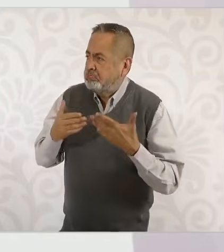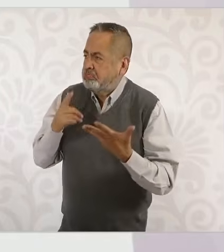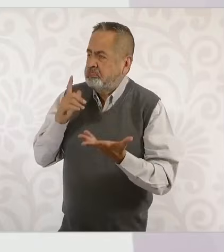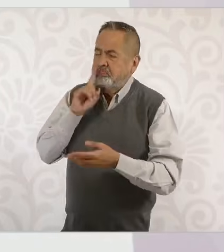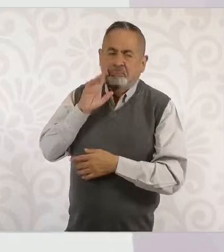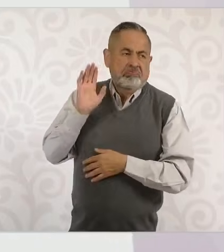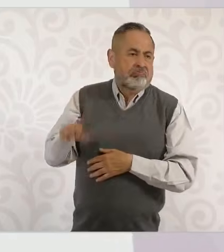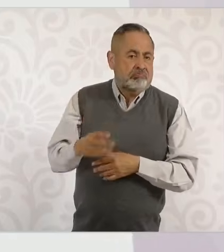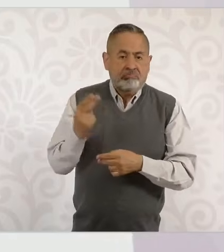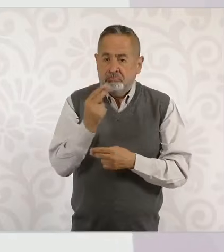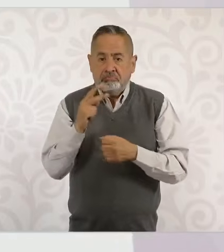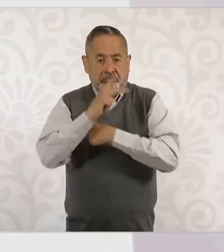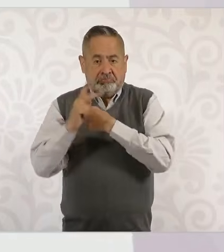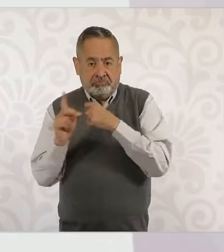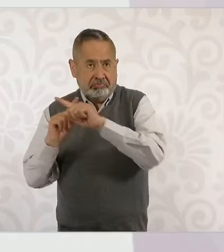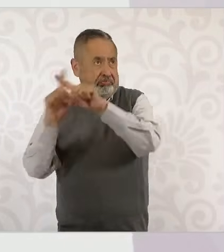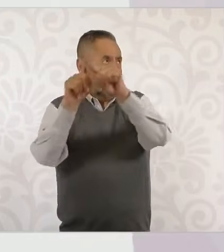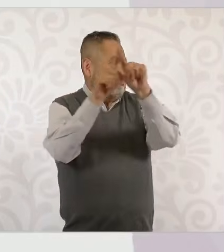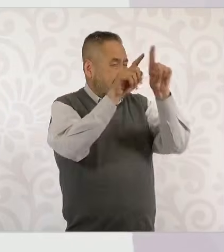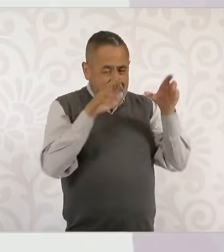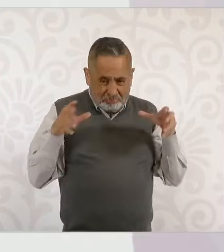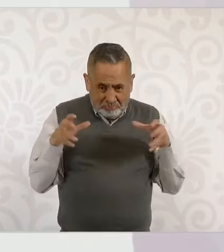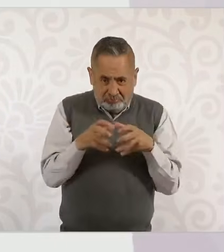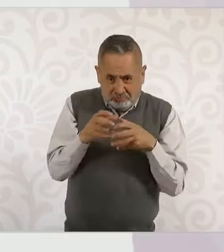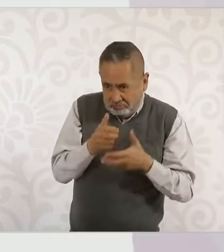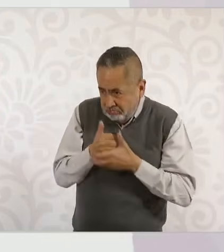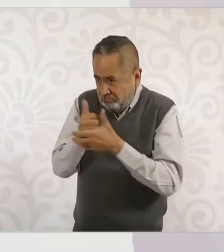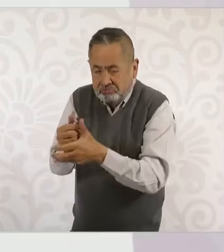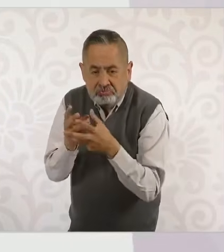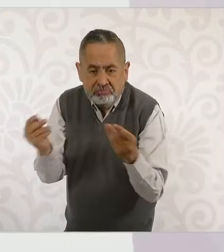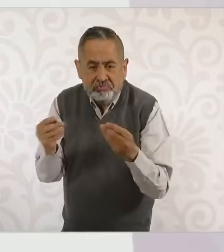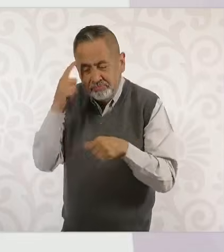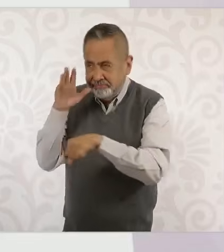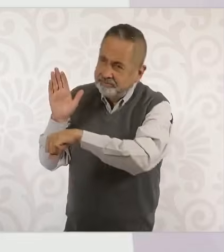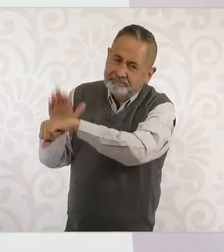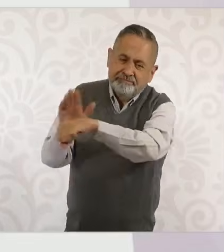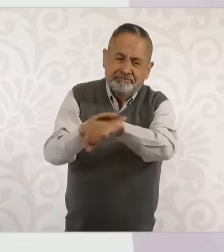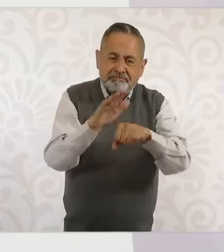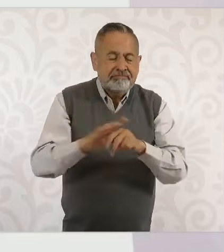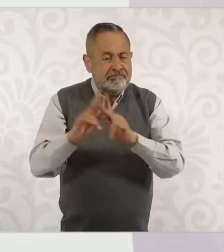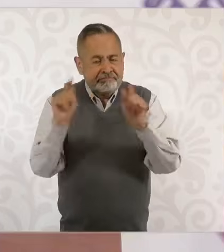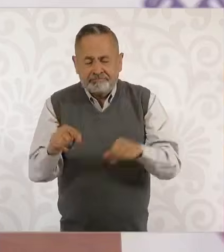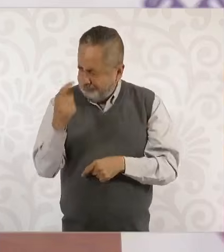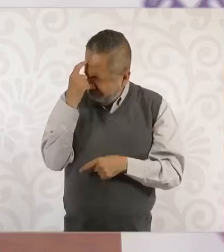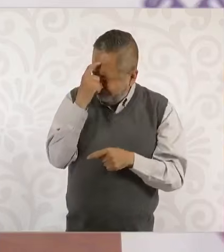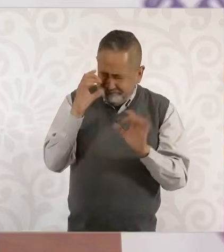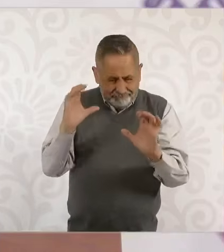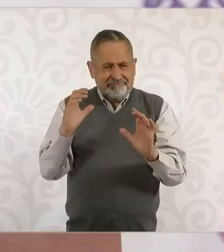asunto multilateral, no solo de México, de un llamado a recuperar pues